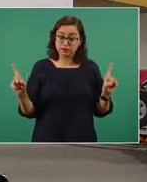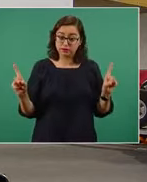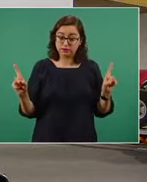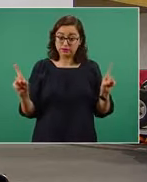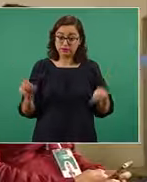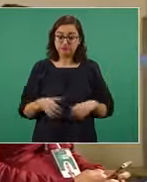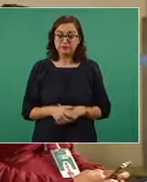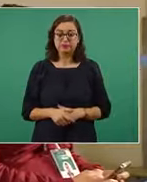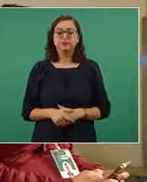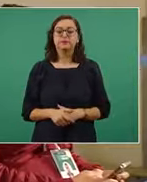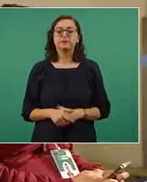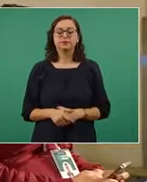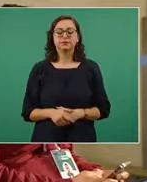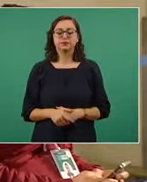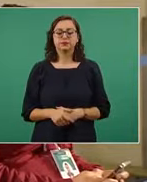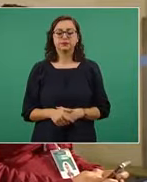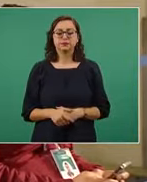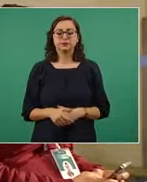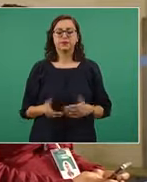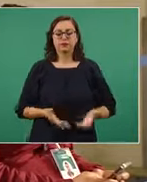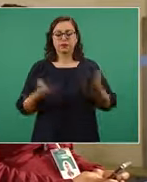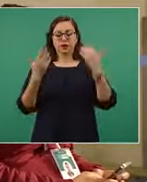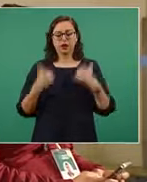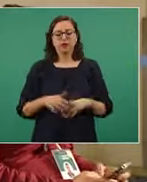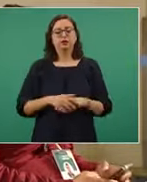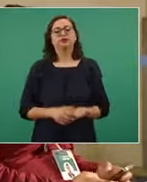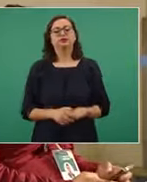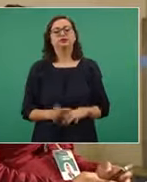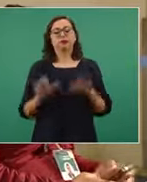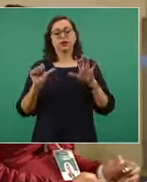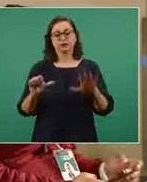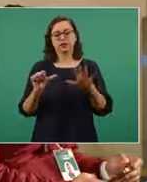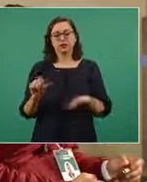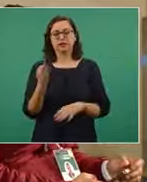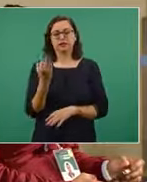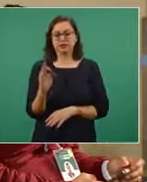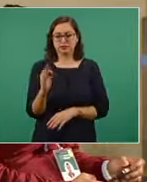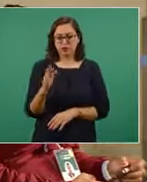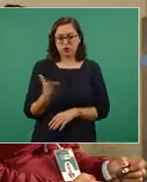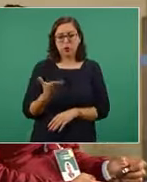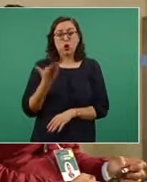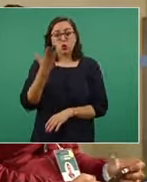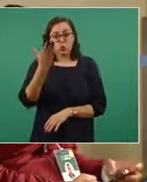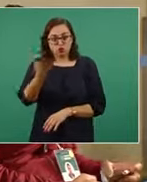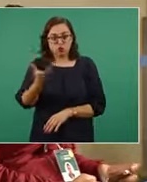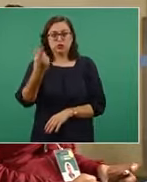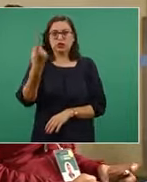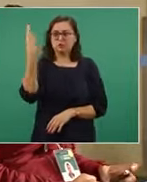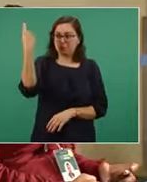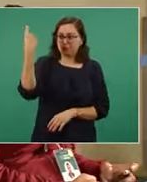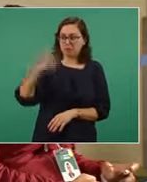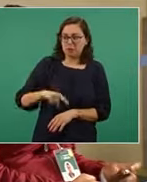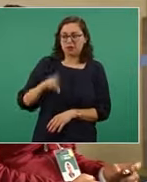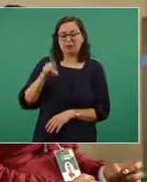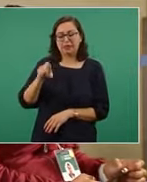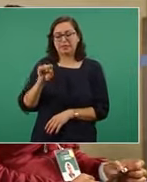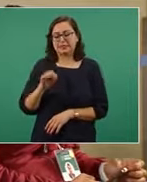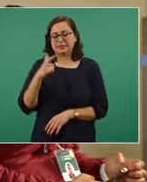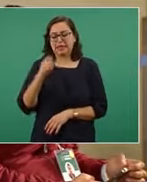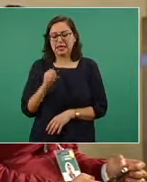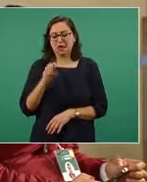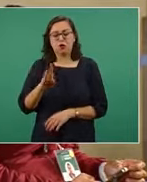presidente, por otra parte, el 16 de febrero nos reunimos, gracias a sus indicaciones, con altos funcionarios de la Secretaría de Gobernación